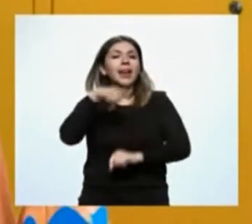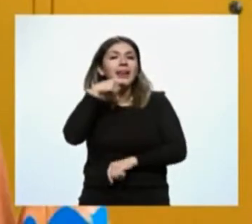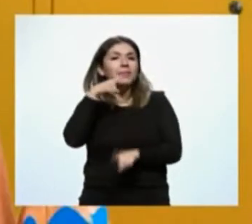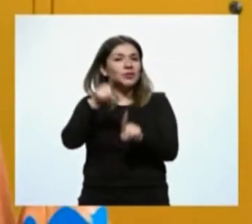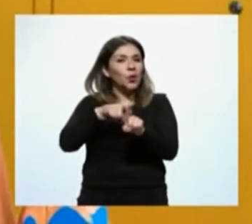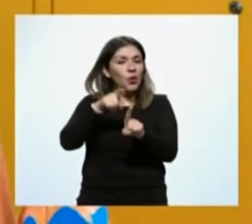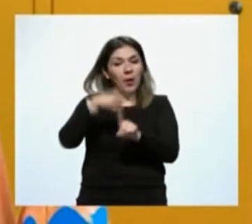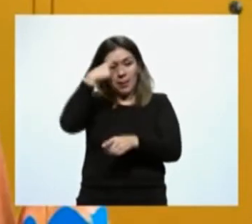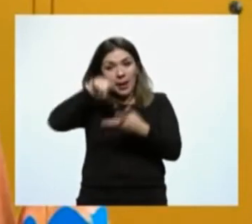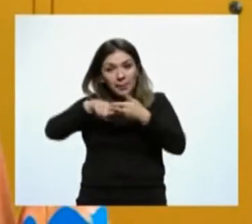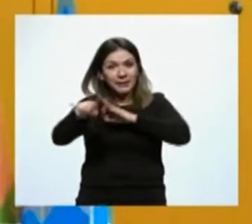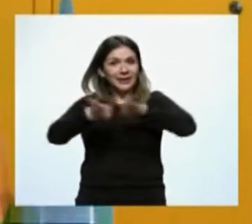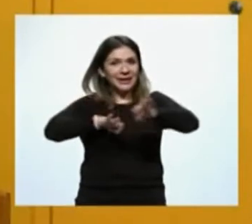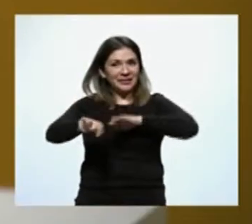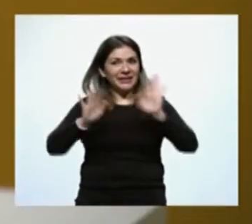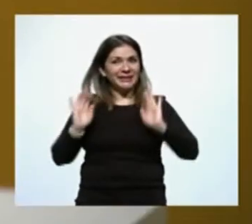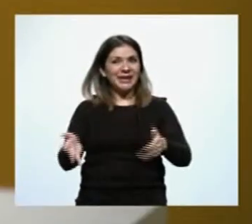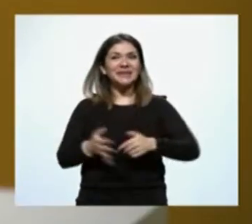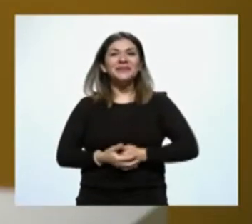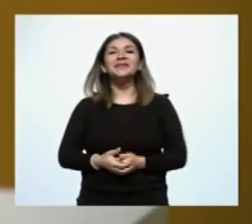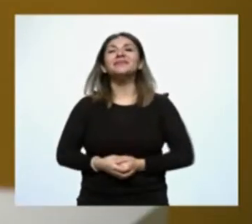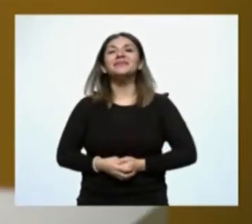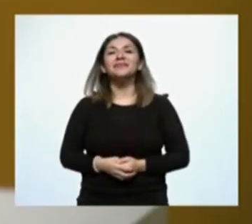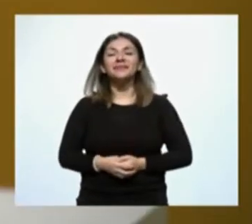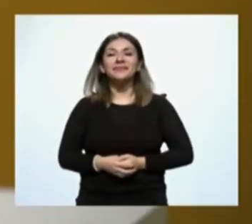y colores para trabajar con nosotros.